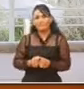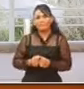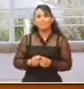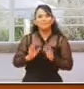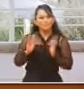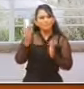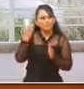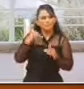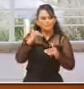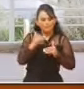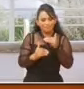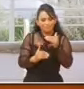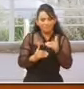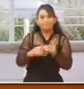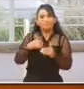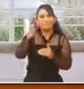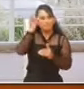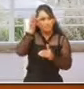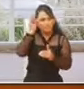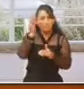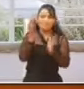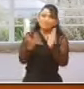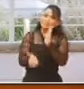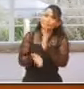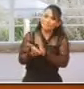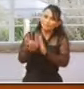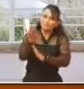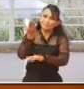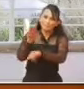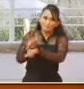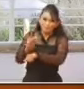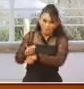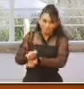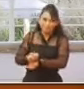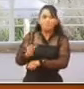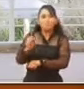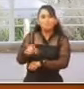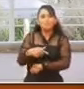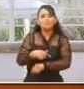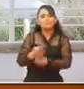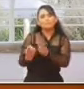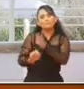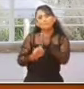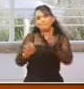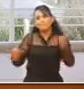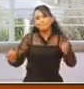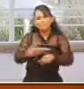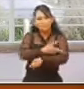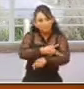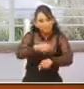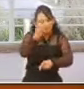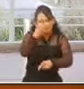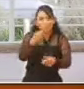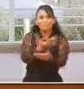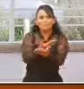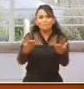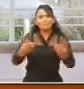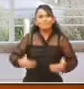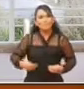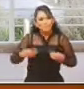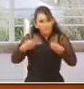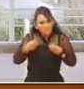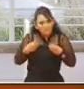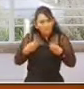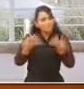importantes avances en materia de servicios y obra pública, lo mismo que de planeación del desarrollo a favor de la calidad de vida de la